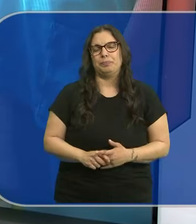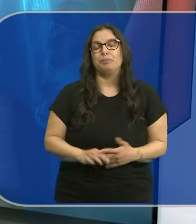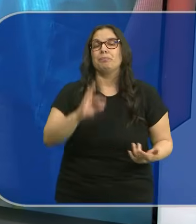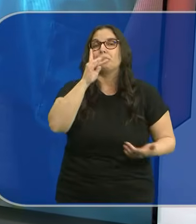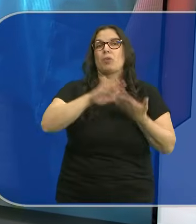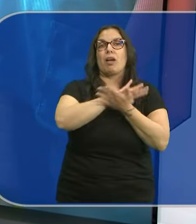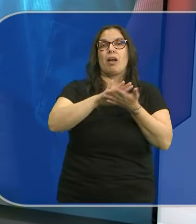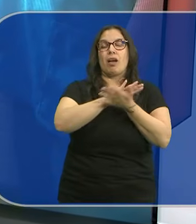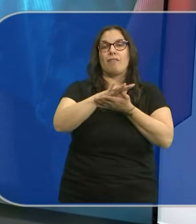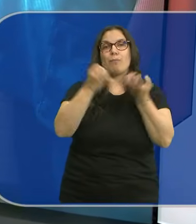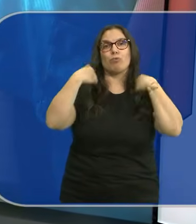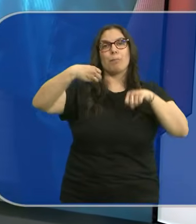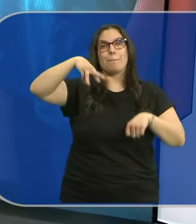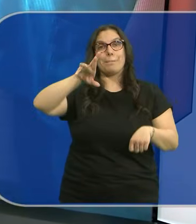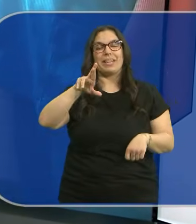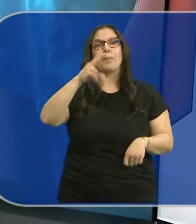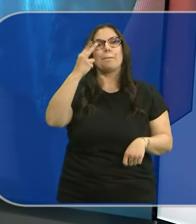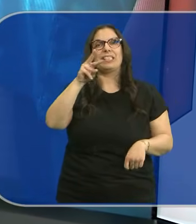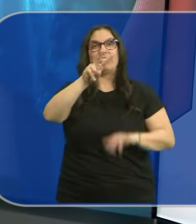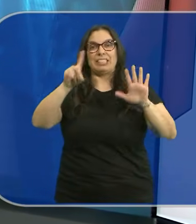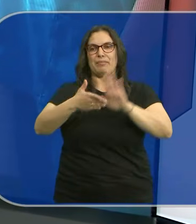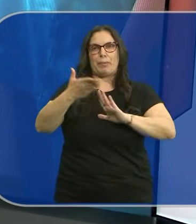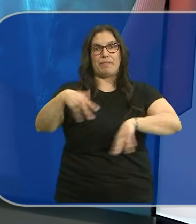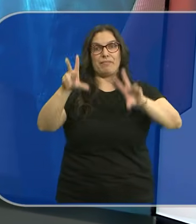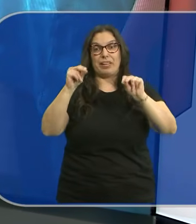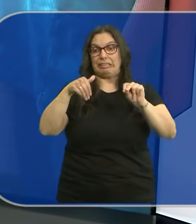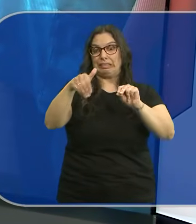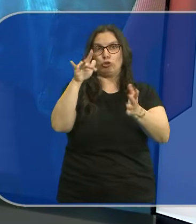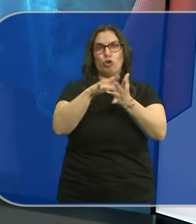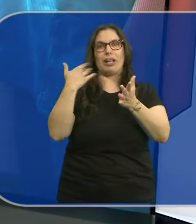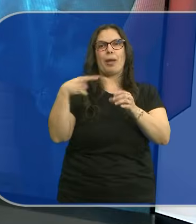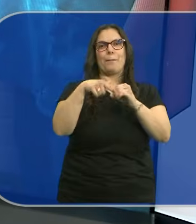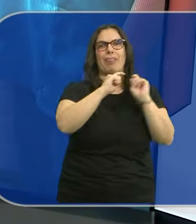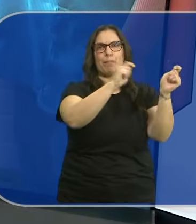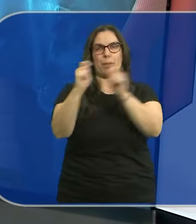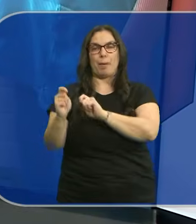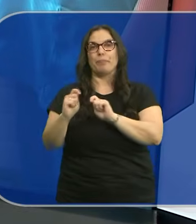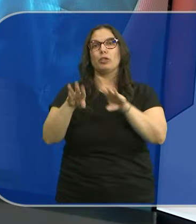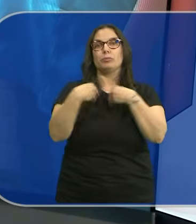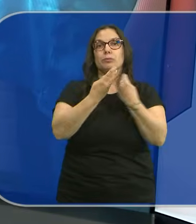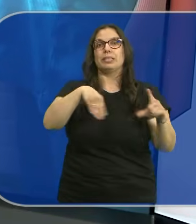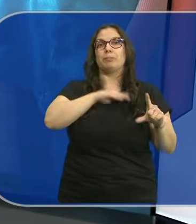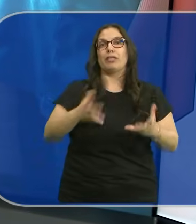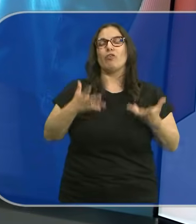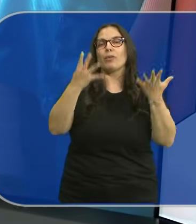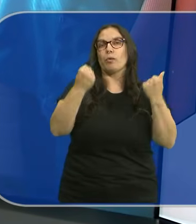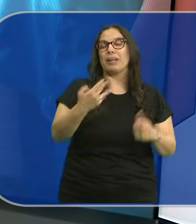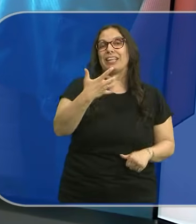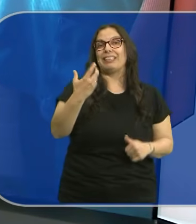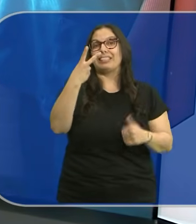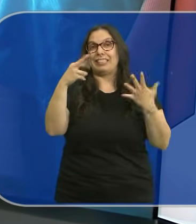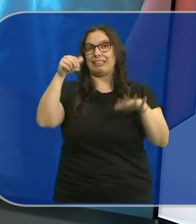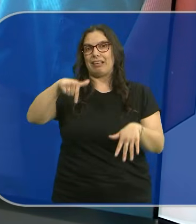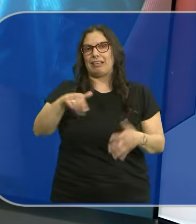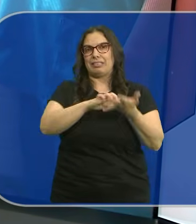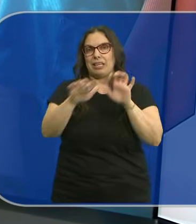Les hablamos ahora del MIR 2026 que entra en su fase final, la de adjudicación de plazas. Hay más de 9.000 en toda España, 570 aquí en Castilla